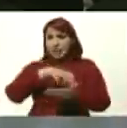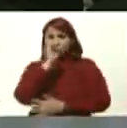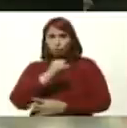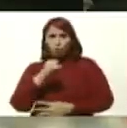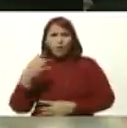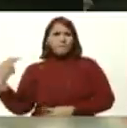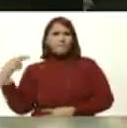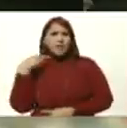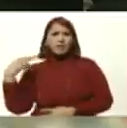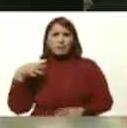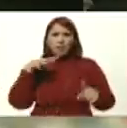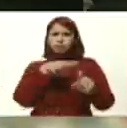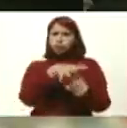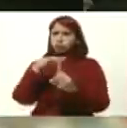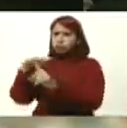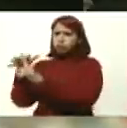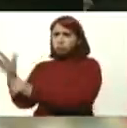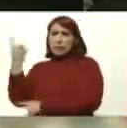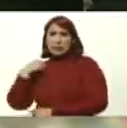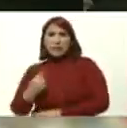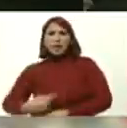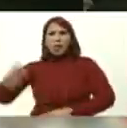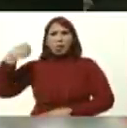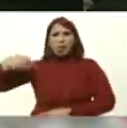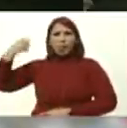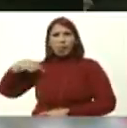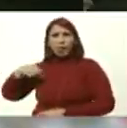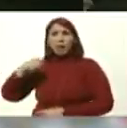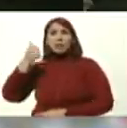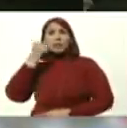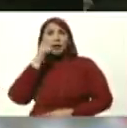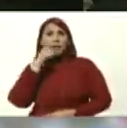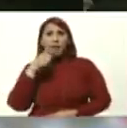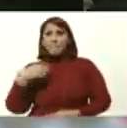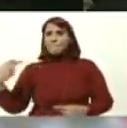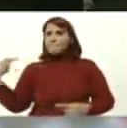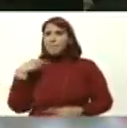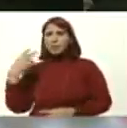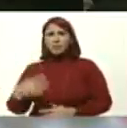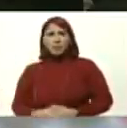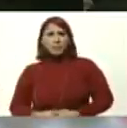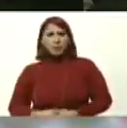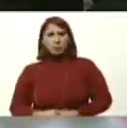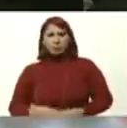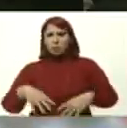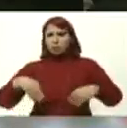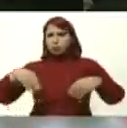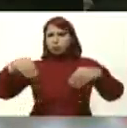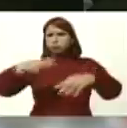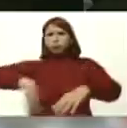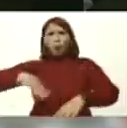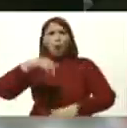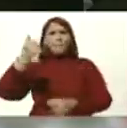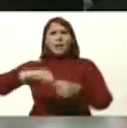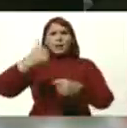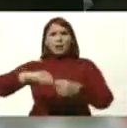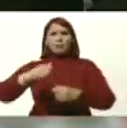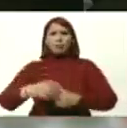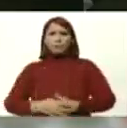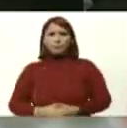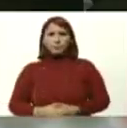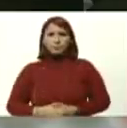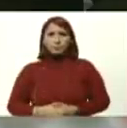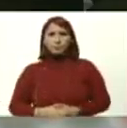ataques. Ayer, anteayer, el sábado, fue víctima de un ataque y dejaron sin luz a toda Maracaibo.